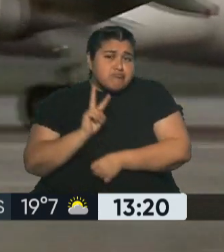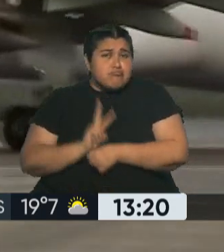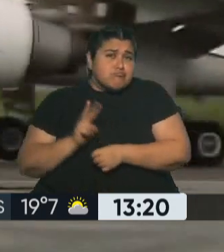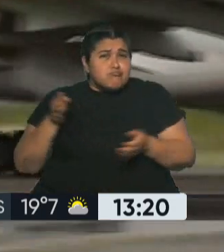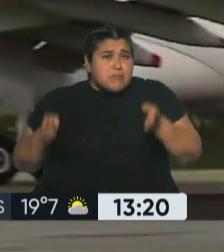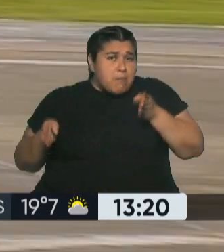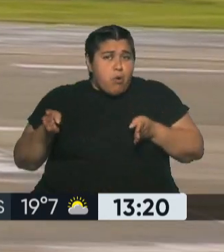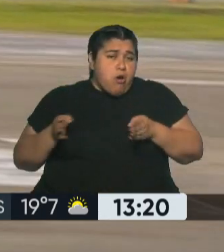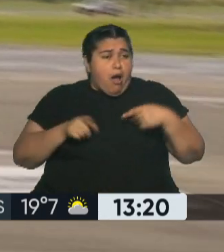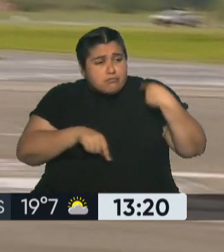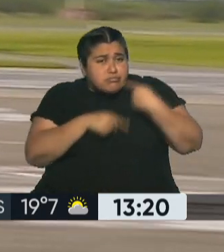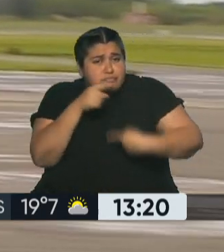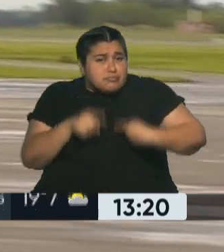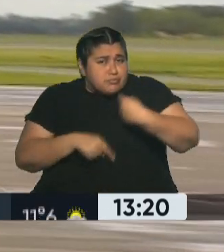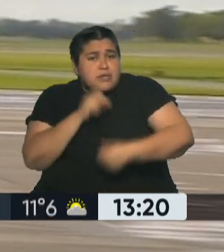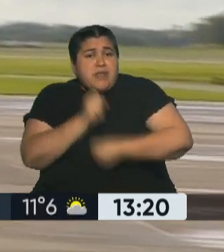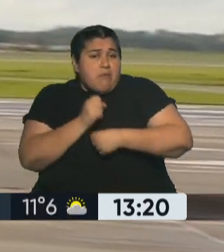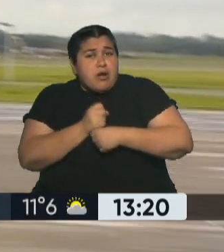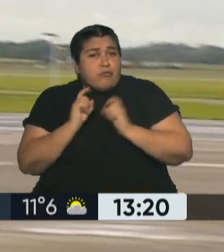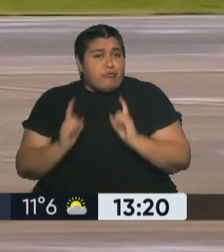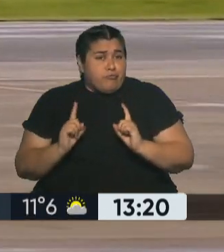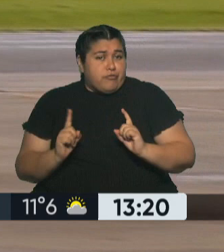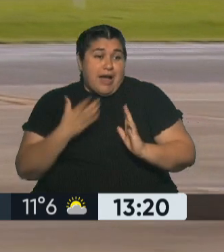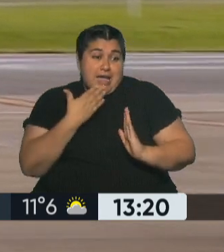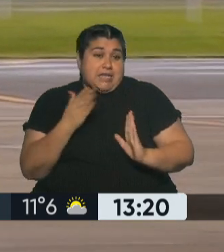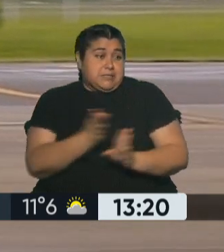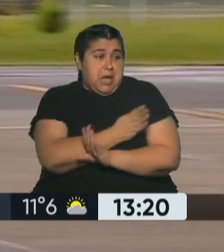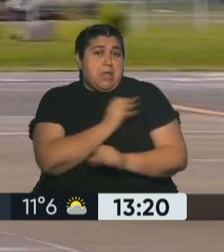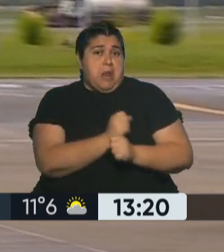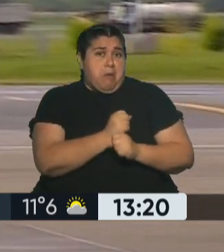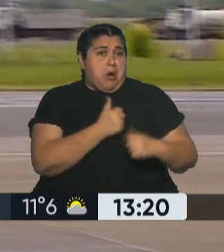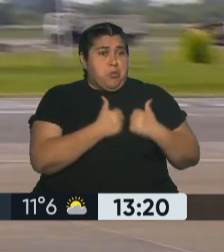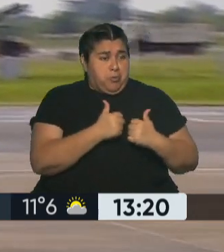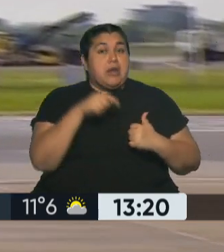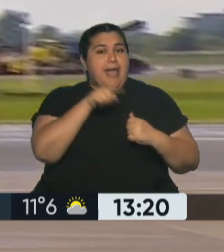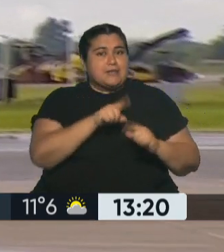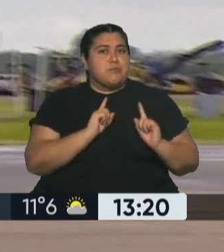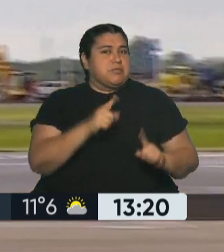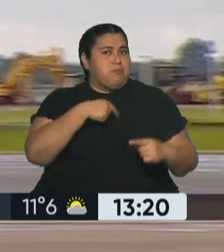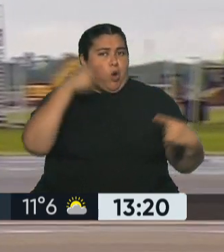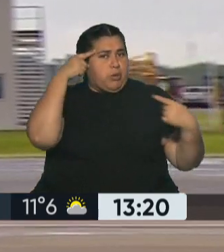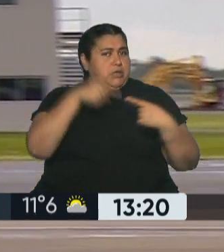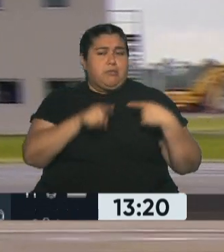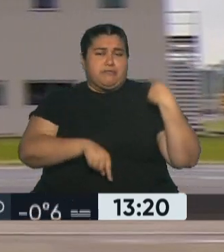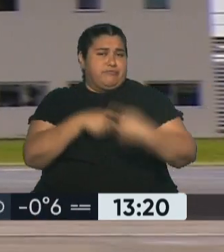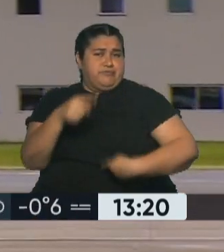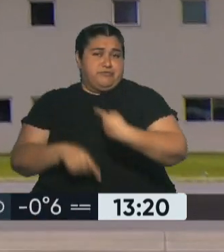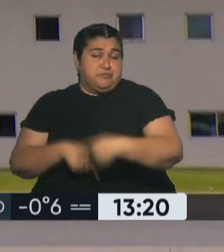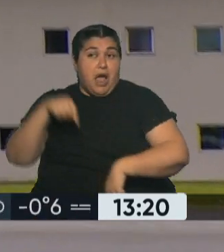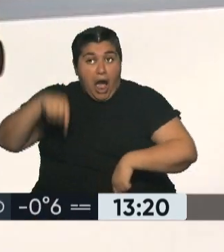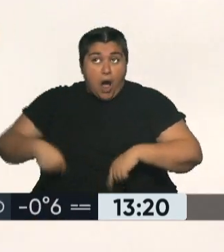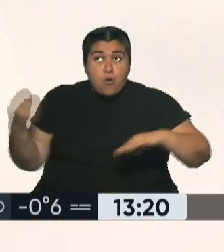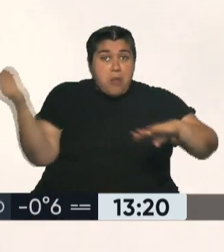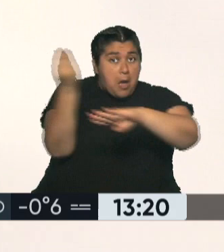comercial buenos resultados en tener la línea de bandera y de aquí en adelante ver qué pasa pero por lo pronto Tenemos al frente un hombre que